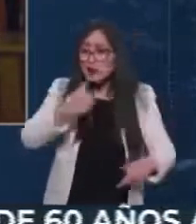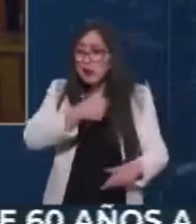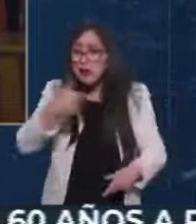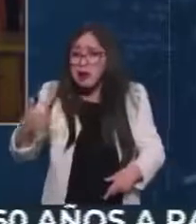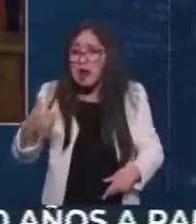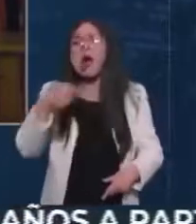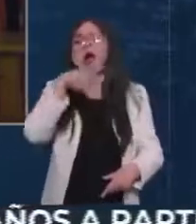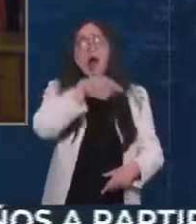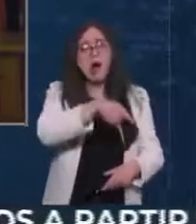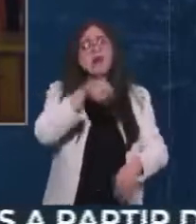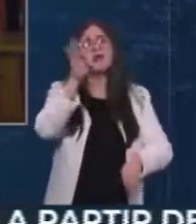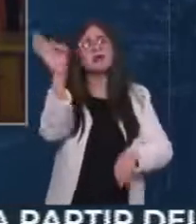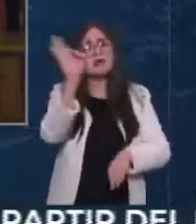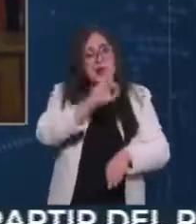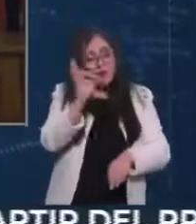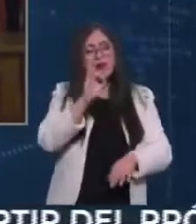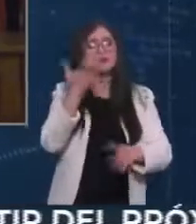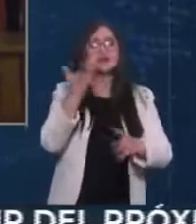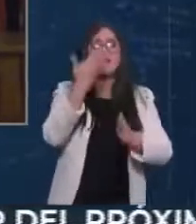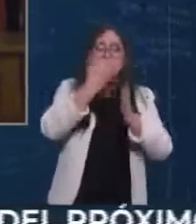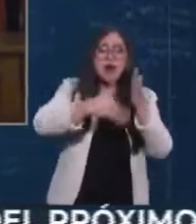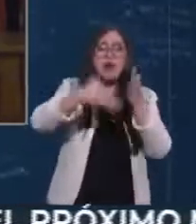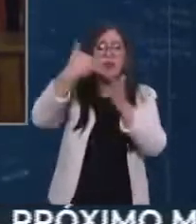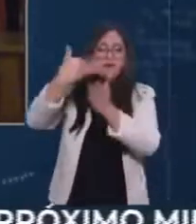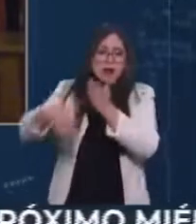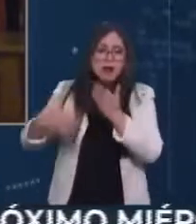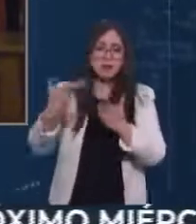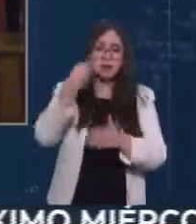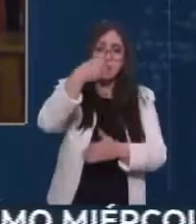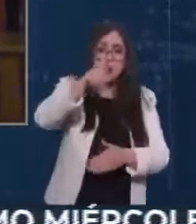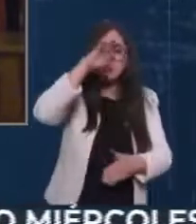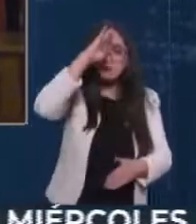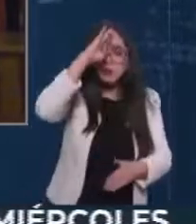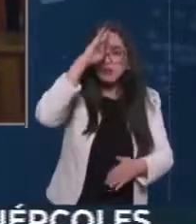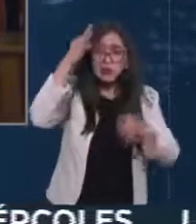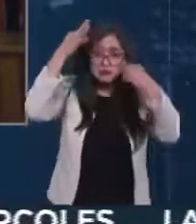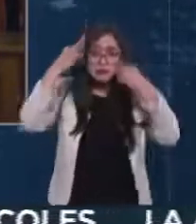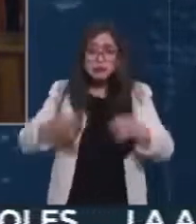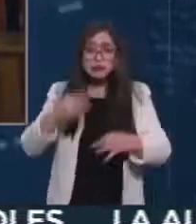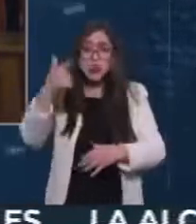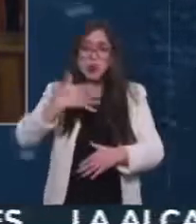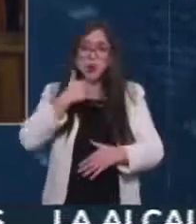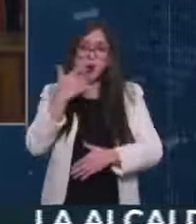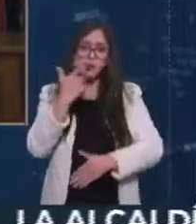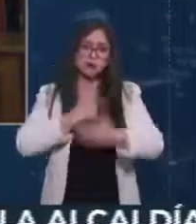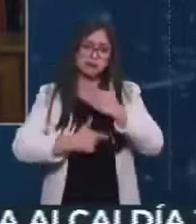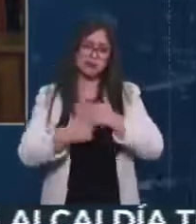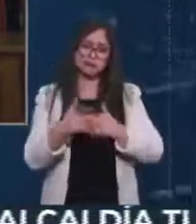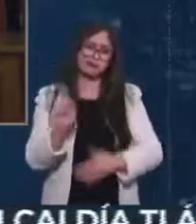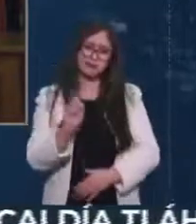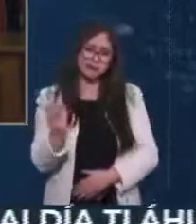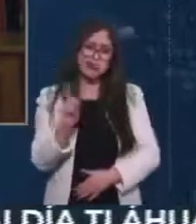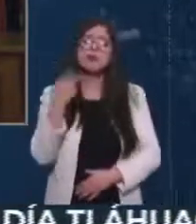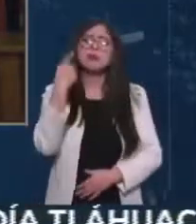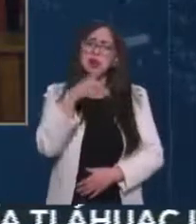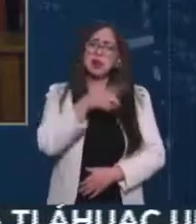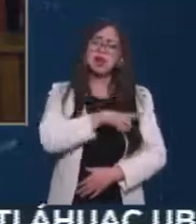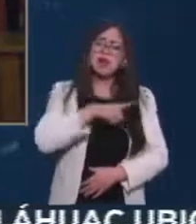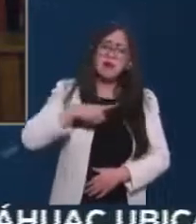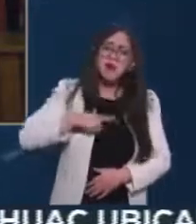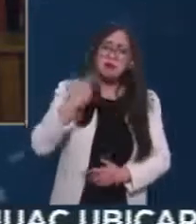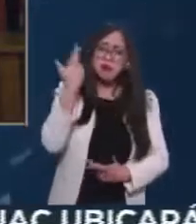tener irregularidades, lo cual efectivamente no quiere decir que sean actos de corrupción, y por supuesto hay que tomar en cuenta las